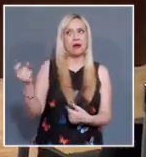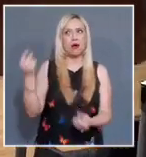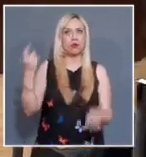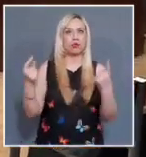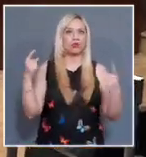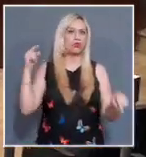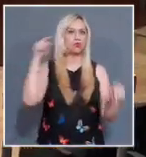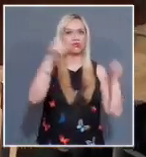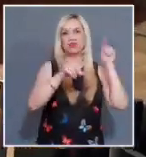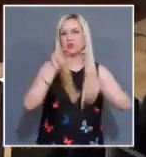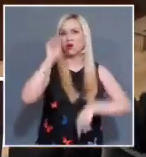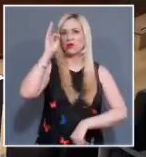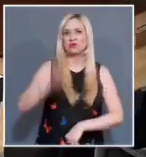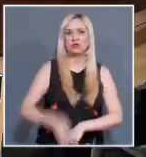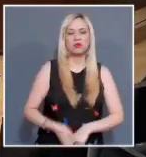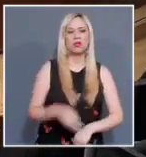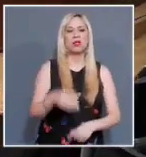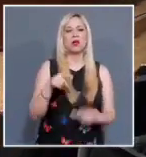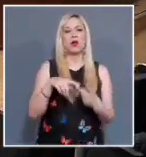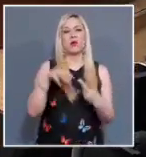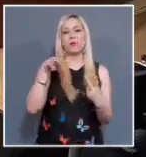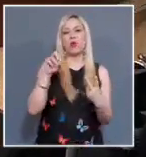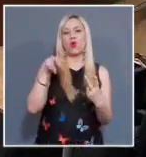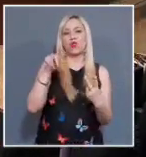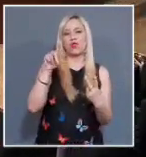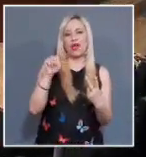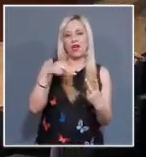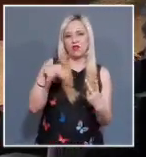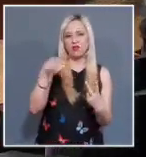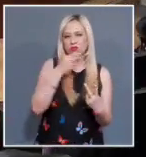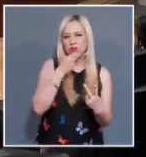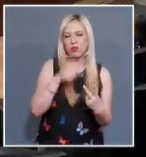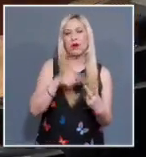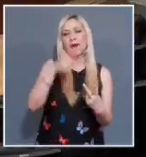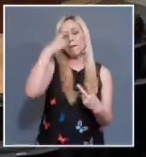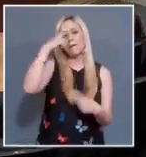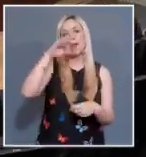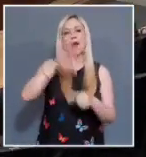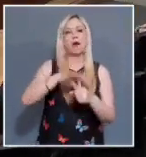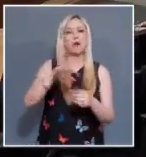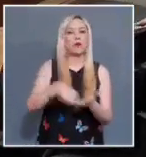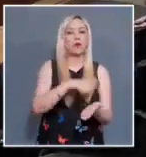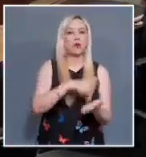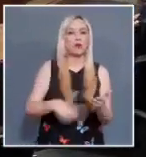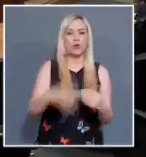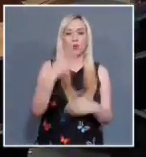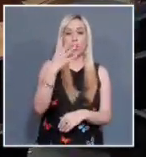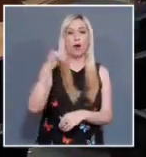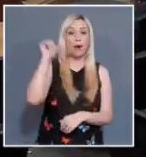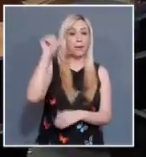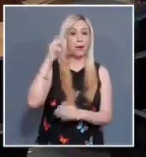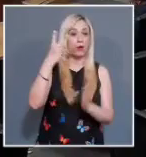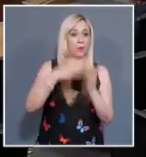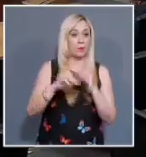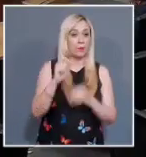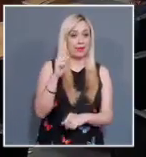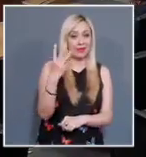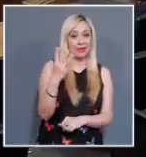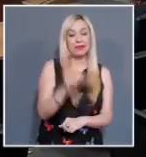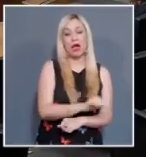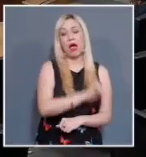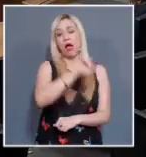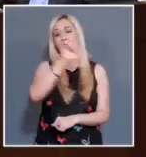Montaño Ventura como consejero del Instituto Nacional electoral para el periodo del cuatro de abril de 2023 al 3 de abril de